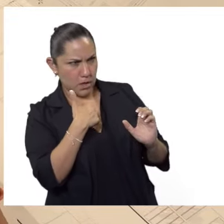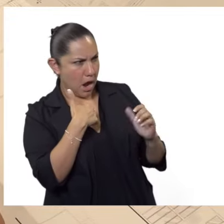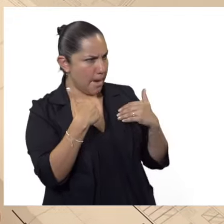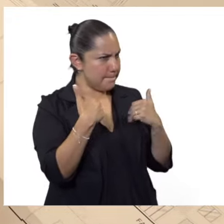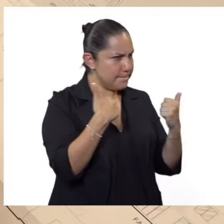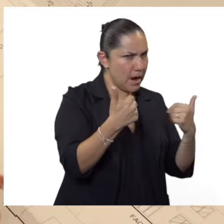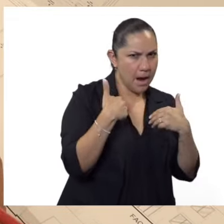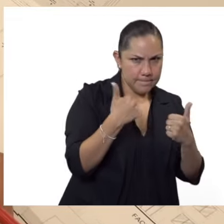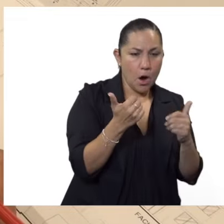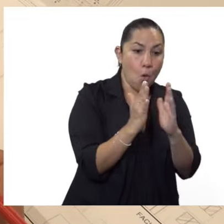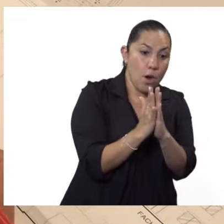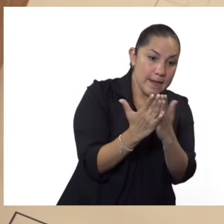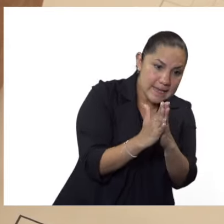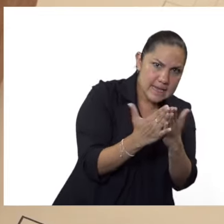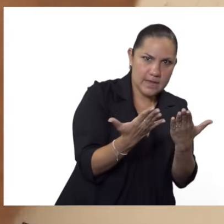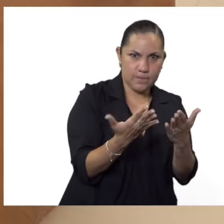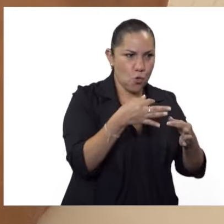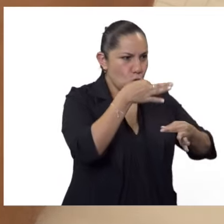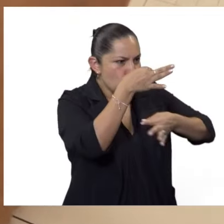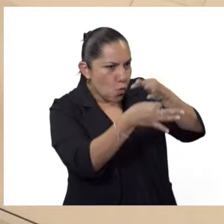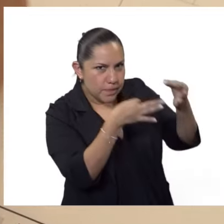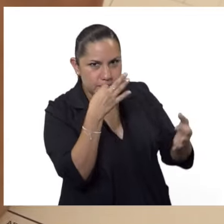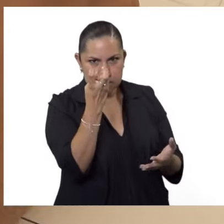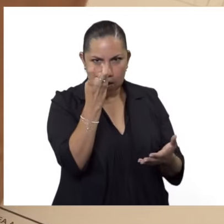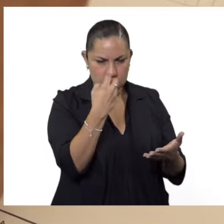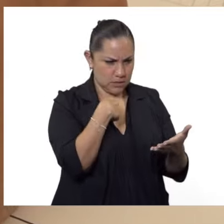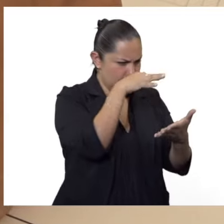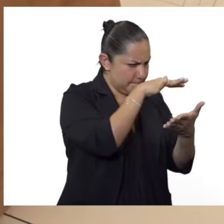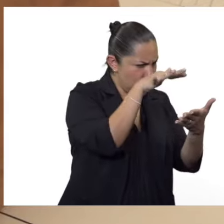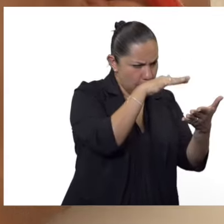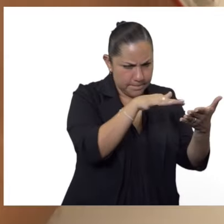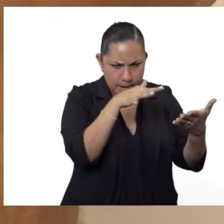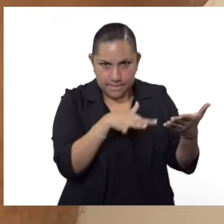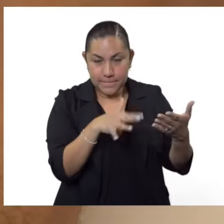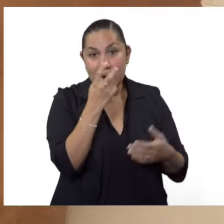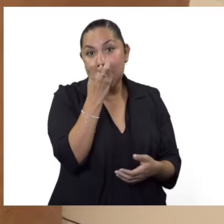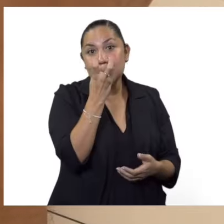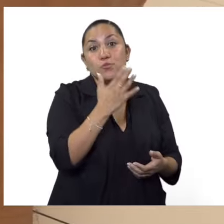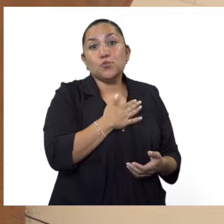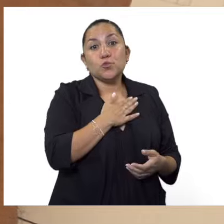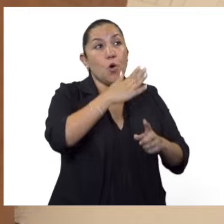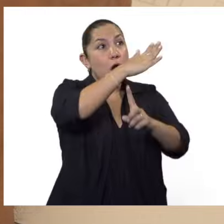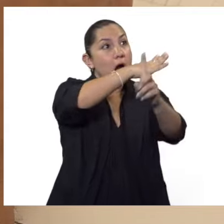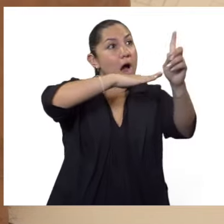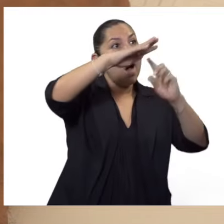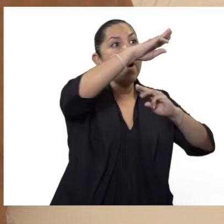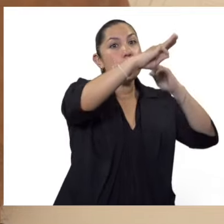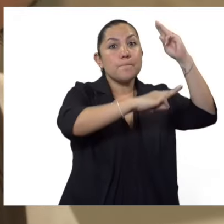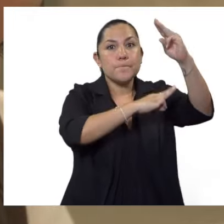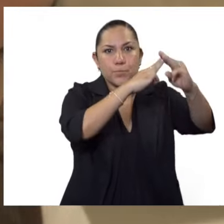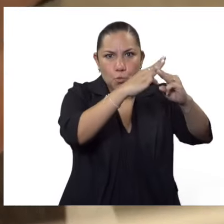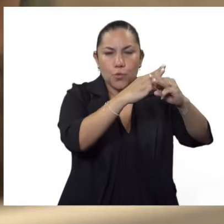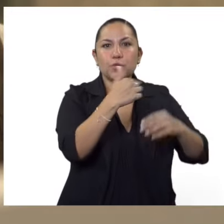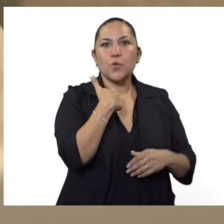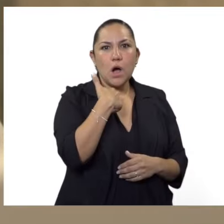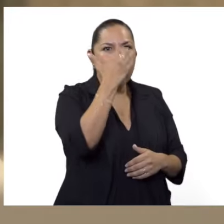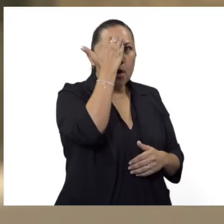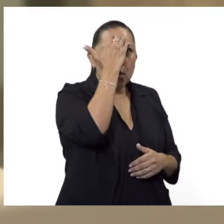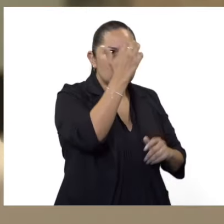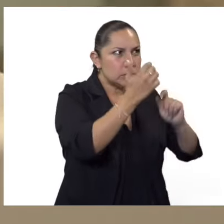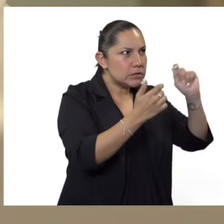libro como entender una noticia Y eso fueron muchísimas cosas o sea a que me refiero pues una adaptación de mundo de